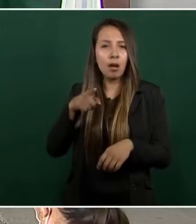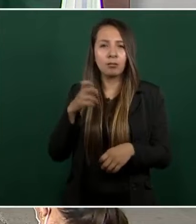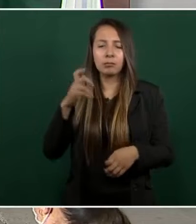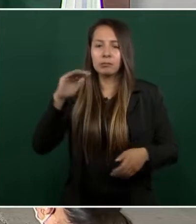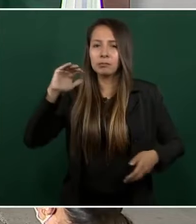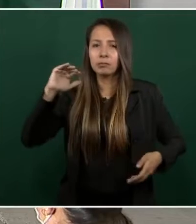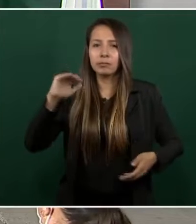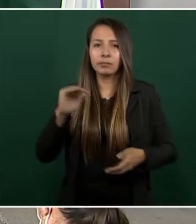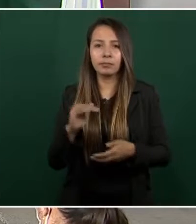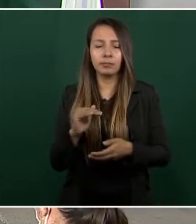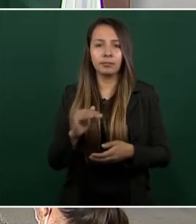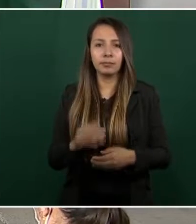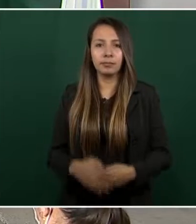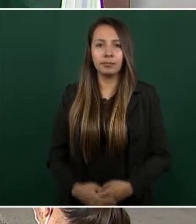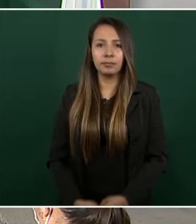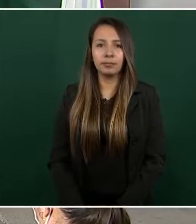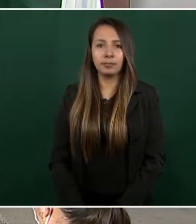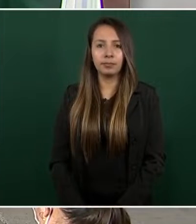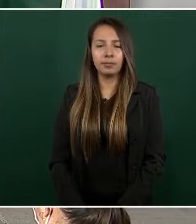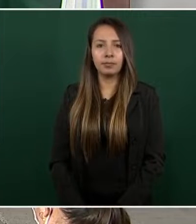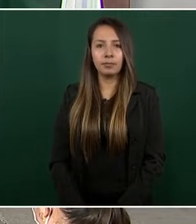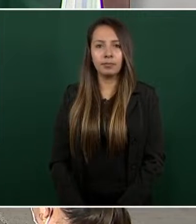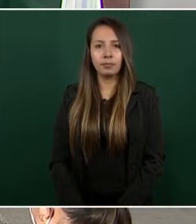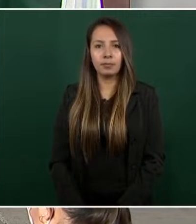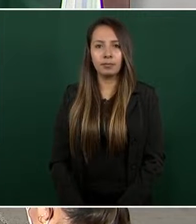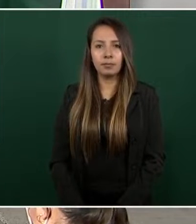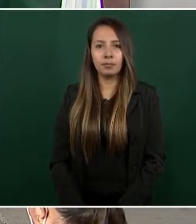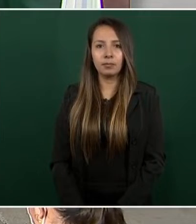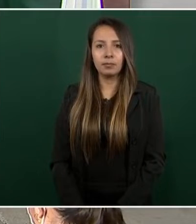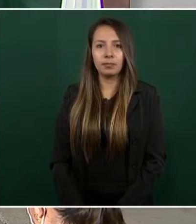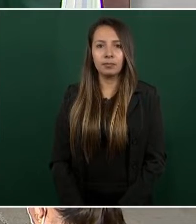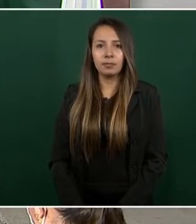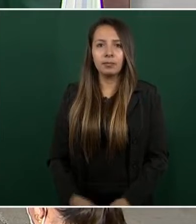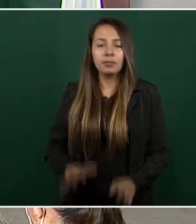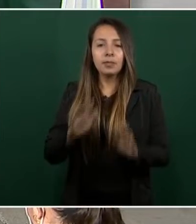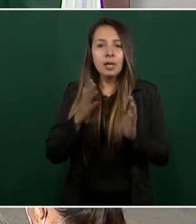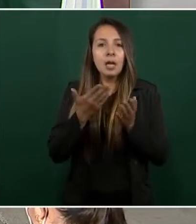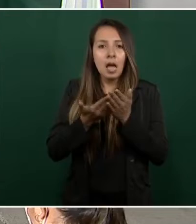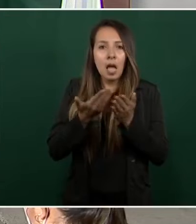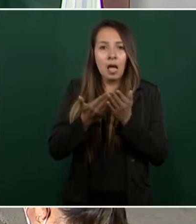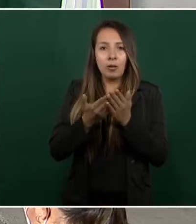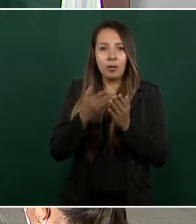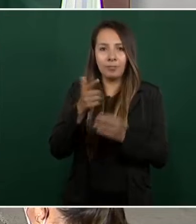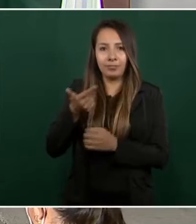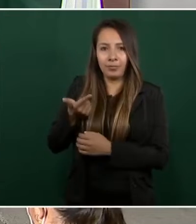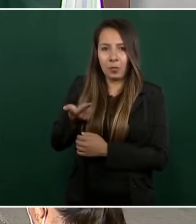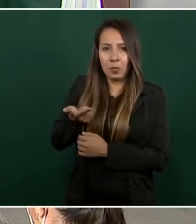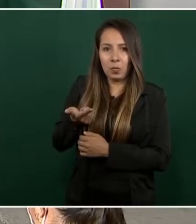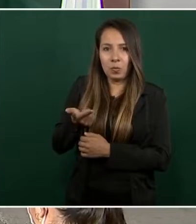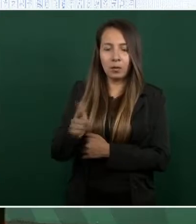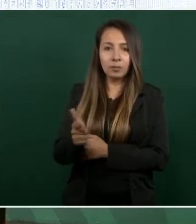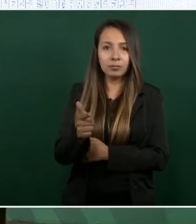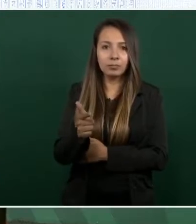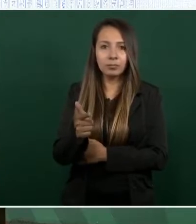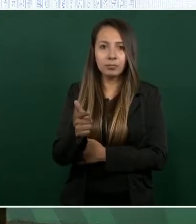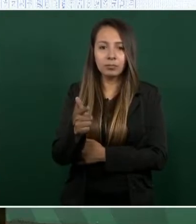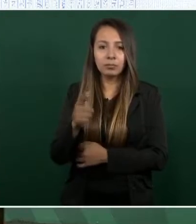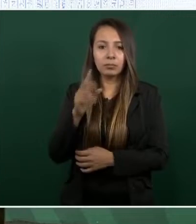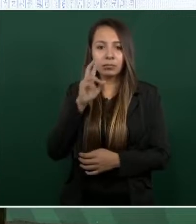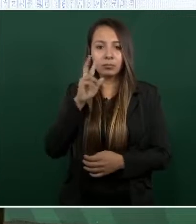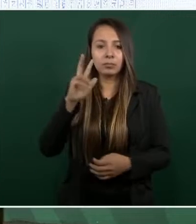delito. Adelante. En relación con Guanajuato, va a la